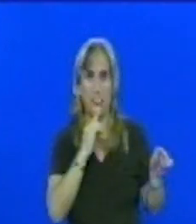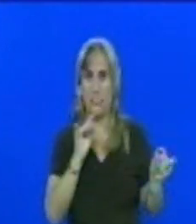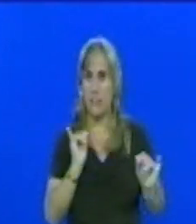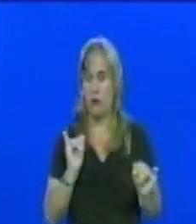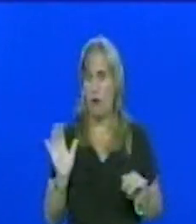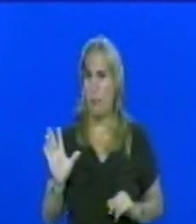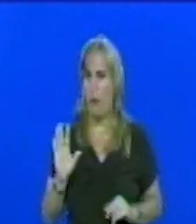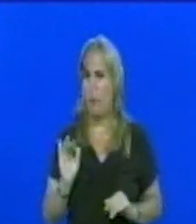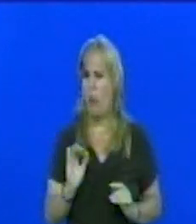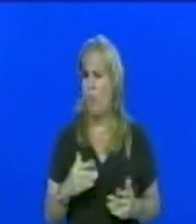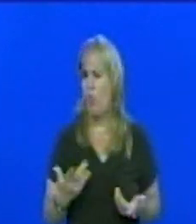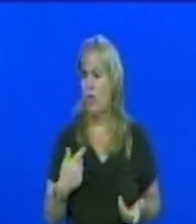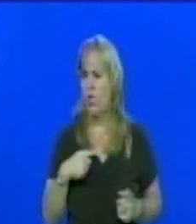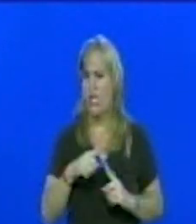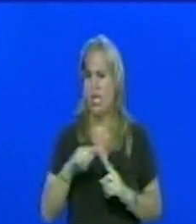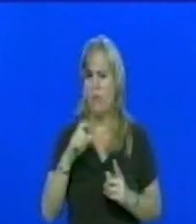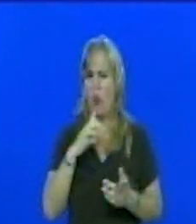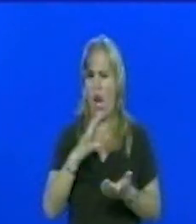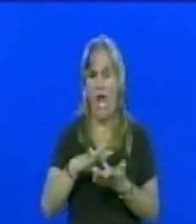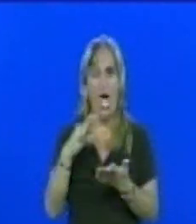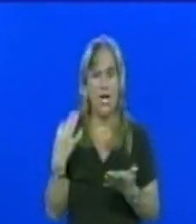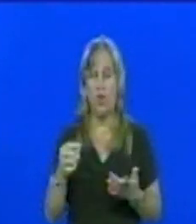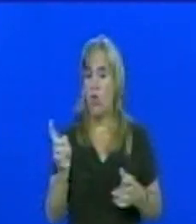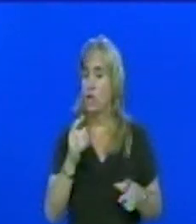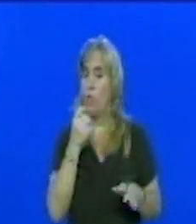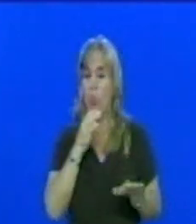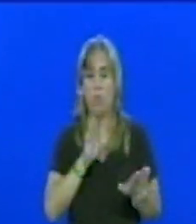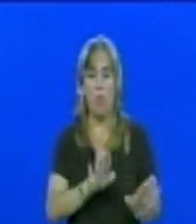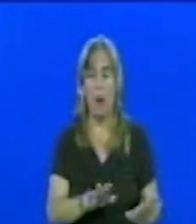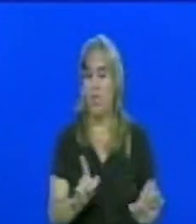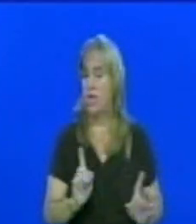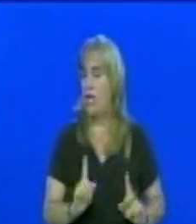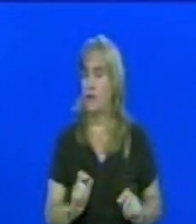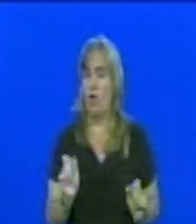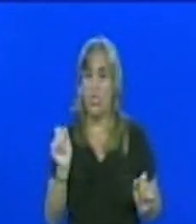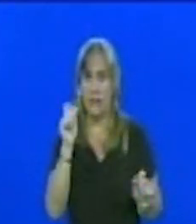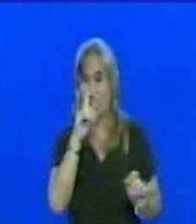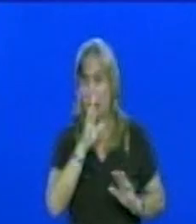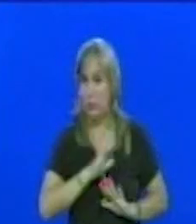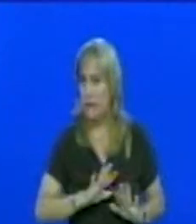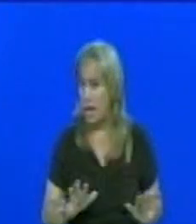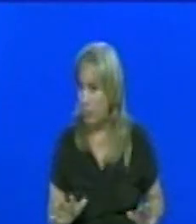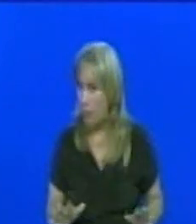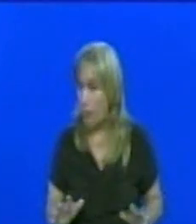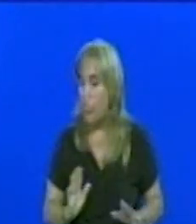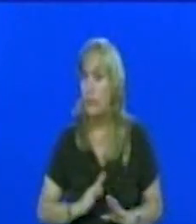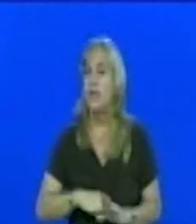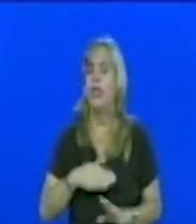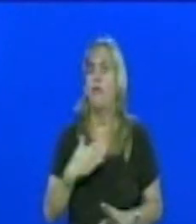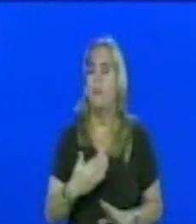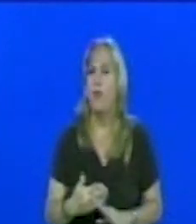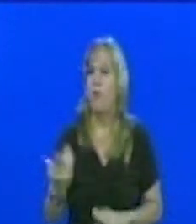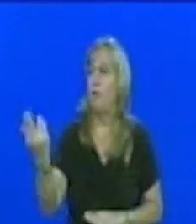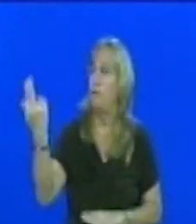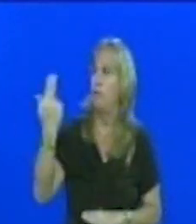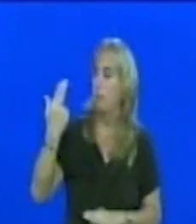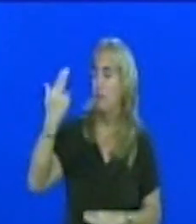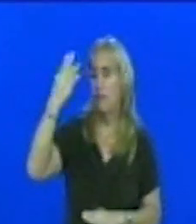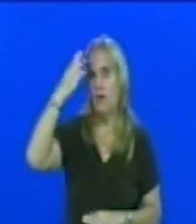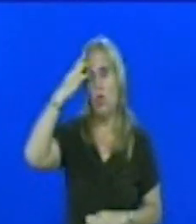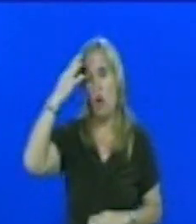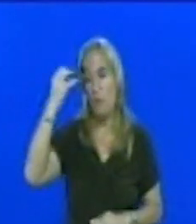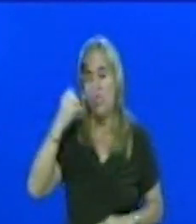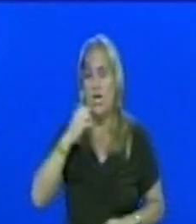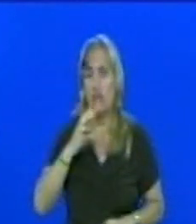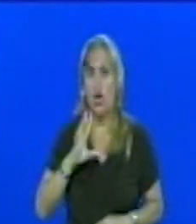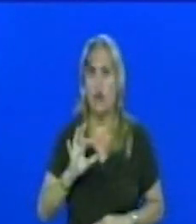enfrascados con el tema del arroz no podemos parar el tema de la rua hasta que no concluyamos de ahí eh la decisión gubernamental es